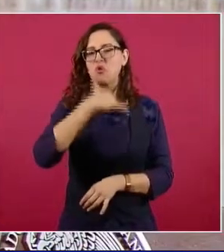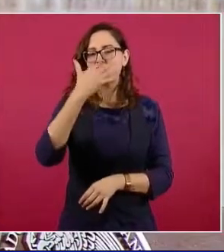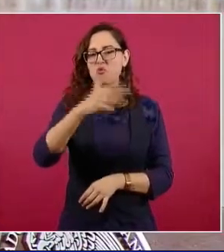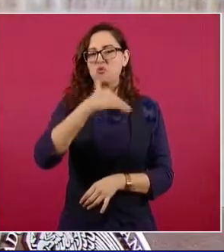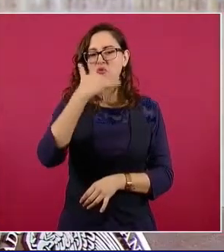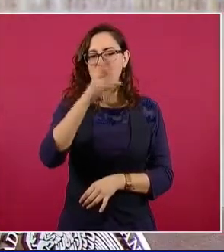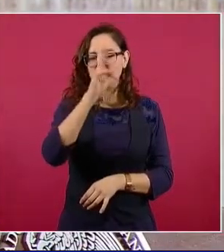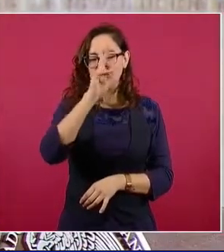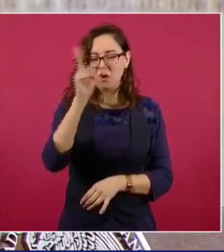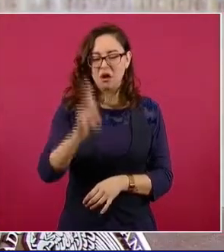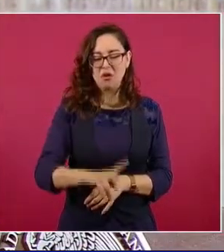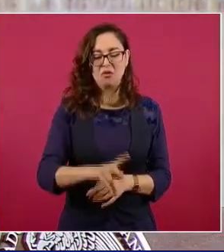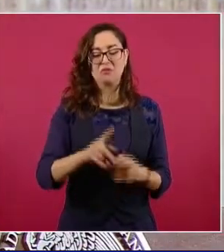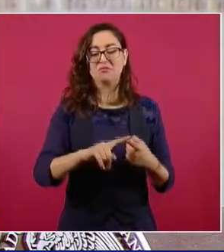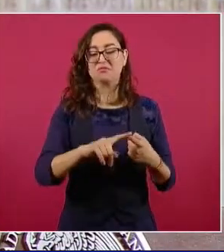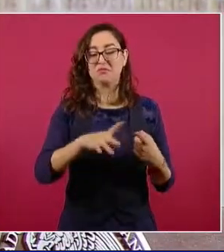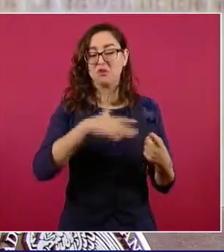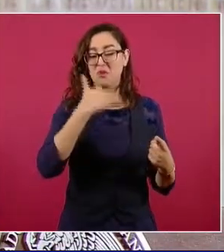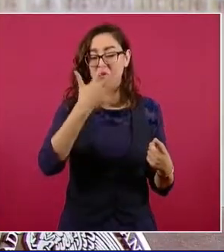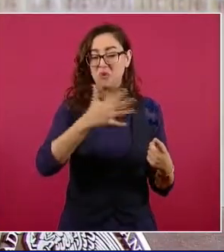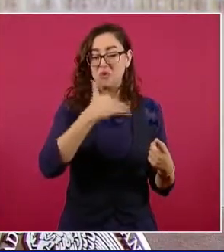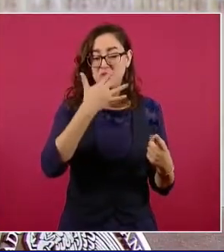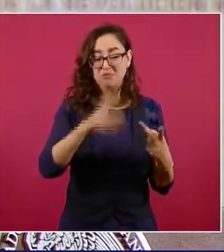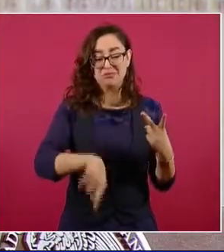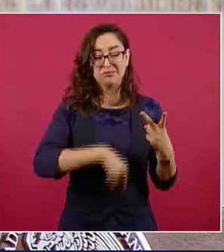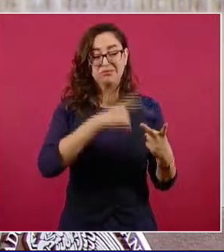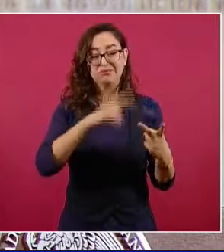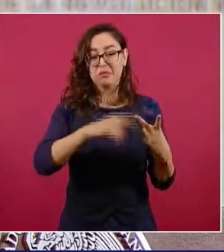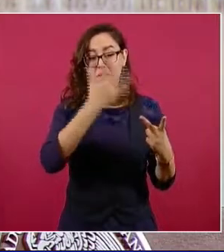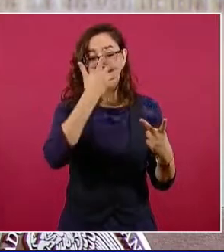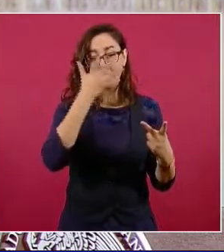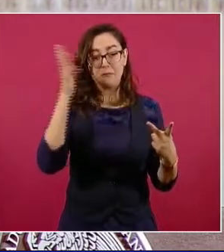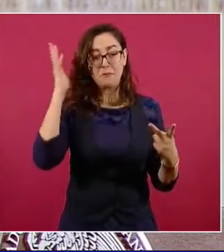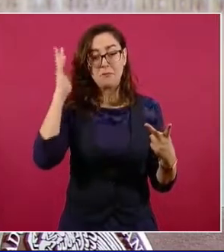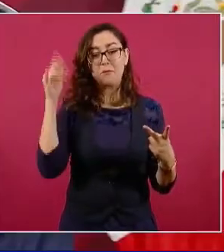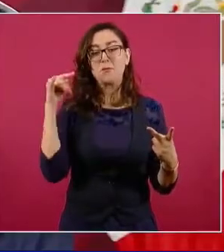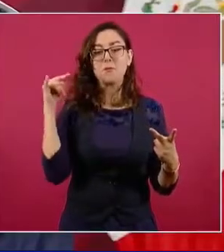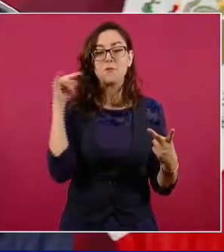muy hipócritas y muy corruptos.